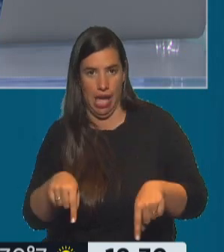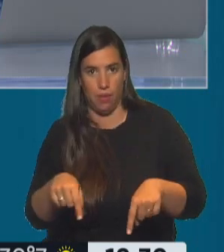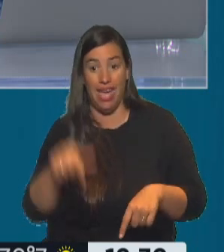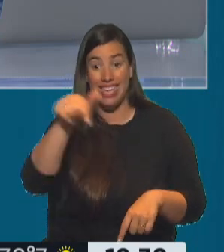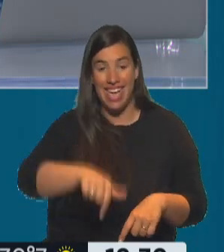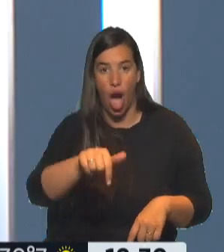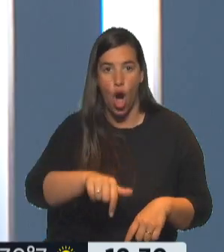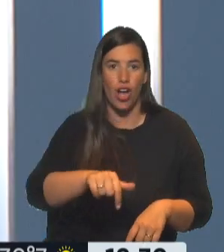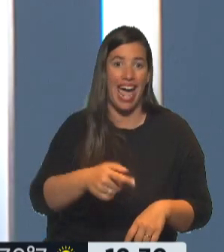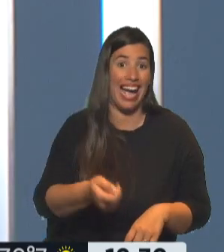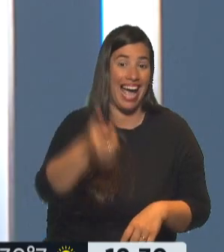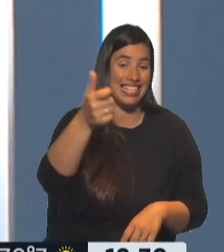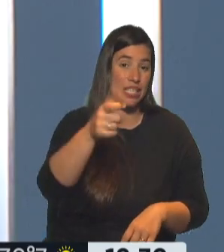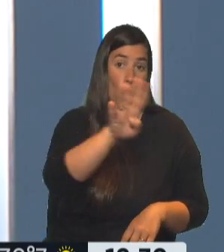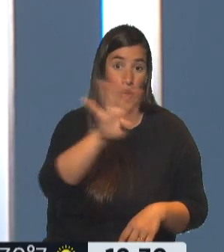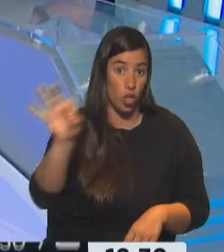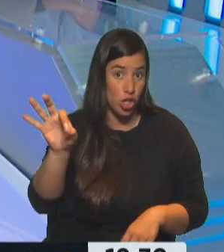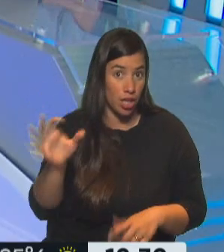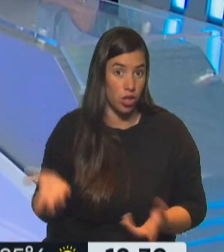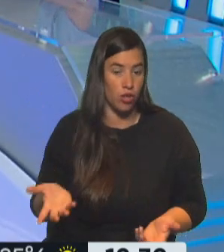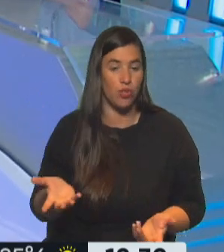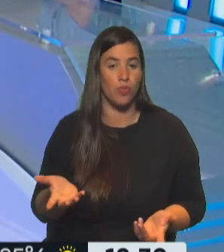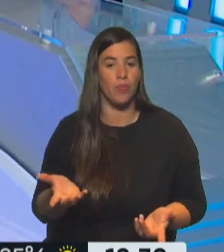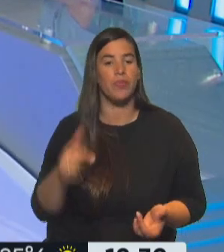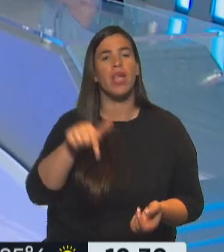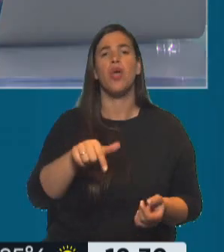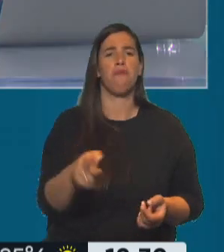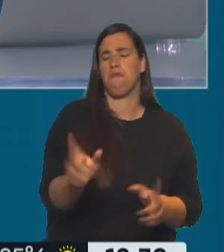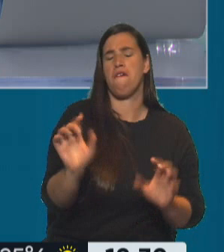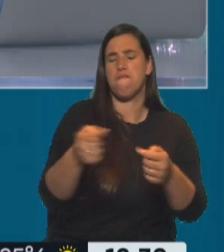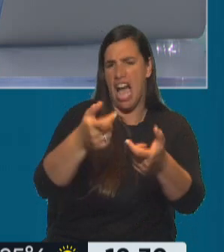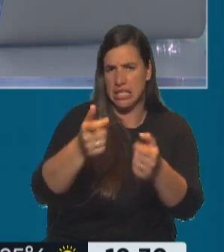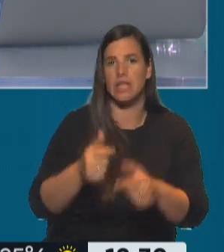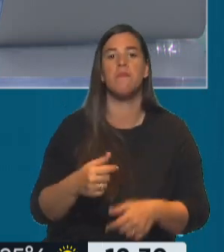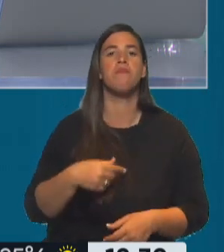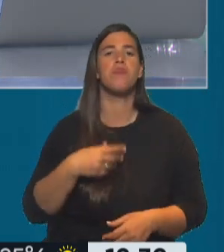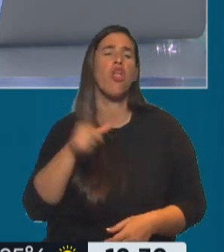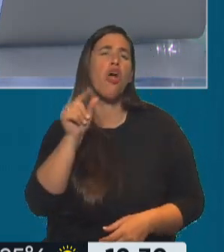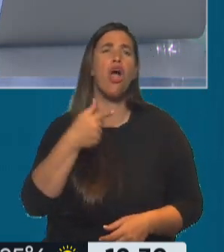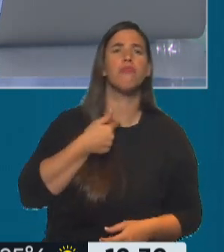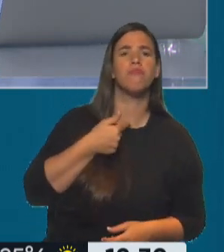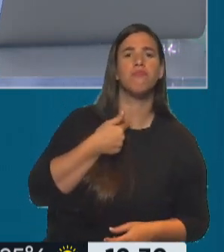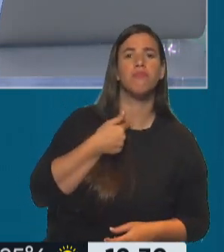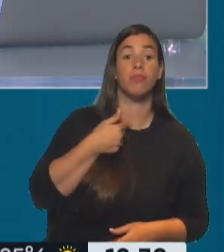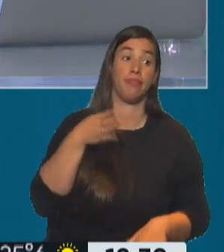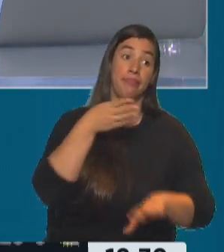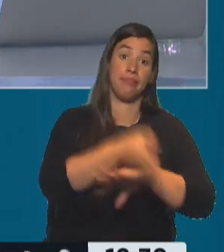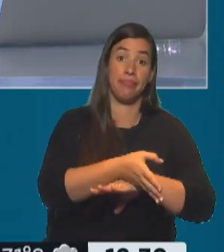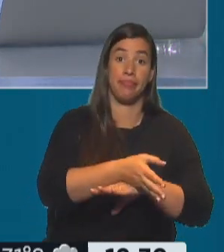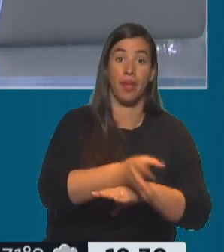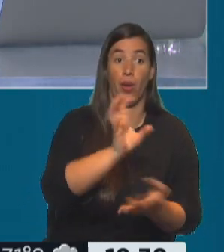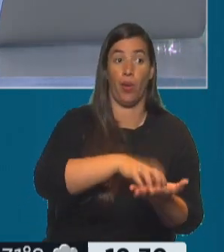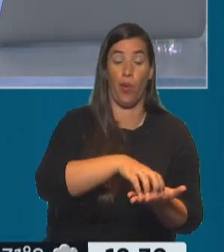¿esto es fácilmente identificable o puede Totalmente. Pasar como una gripe? Es sencillo. Usted tiene un dolor de garganta. Sí. En vez de ir al verdulero de la esquina, a la señora